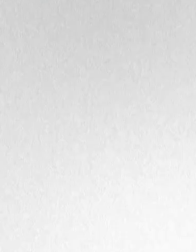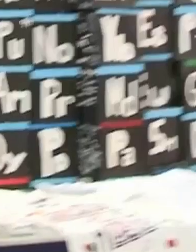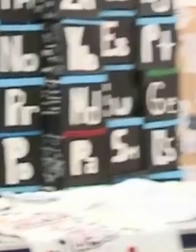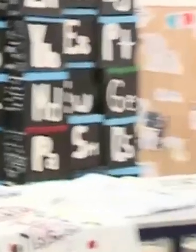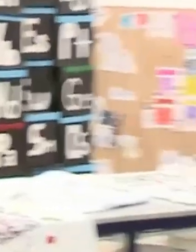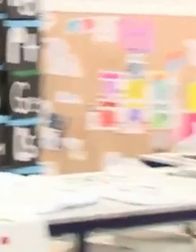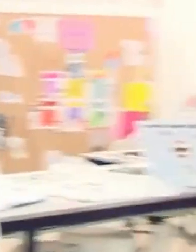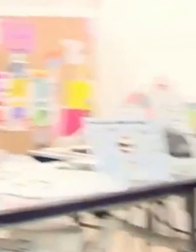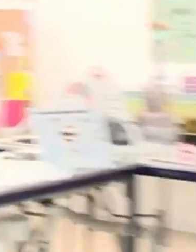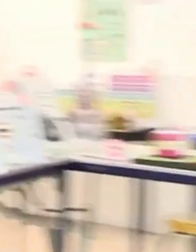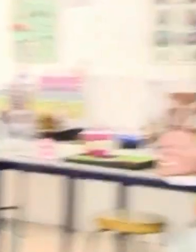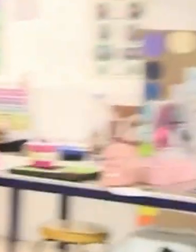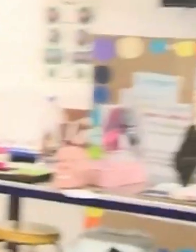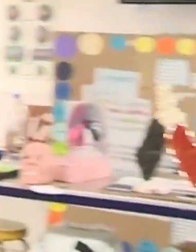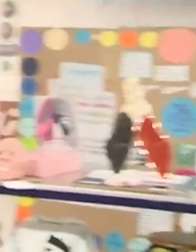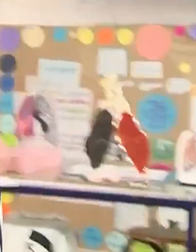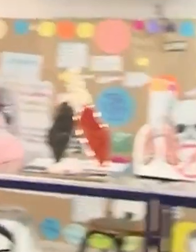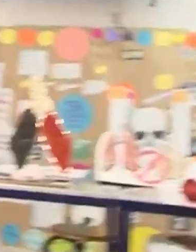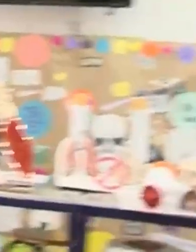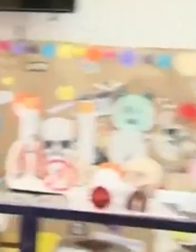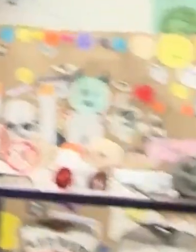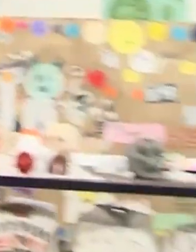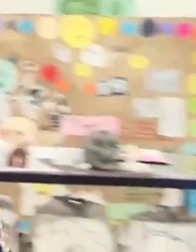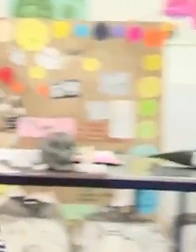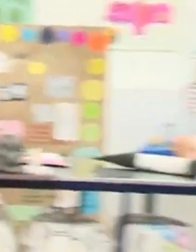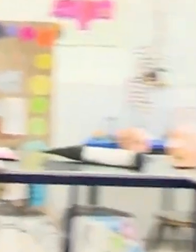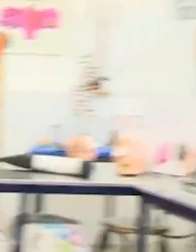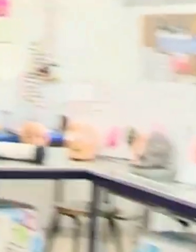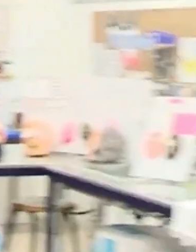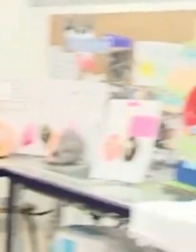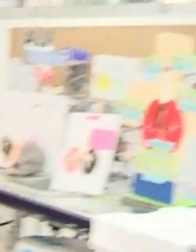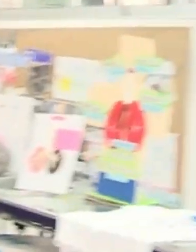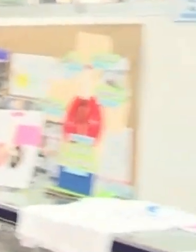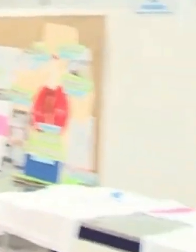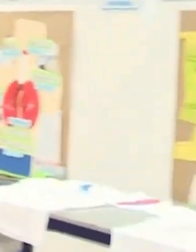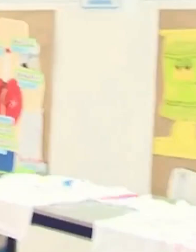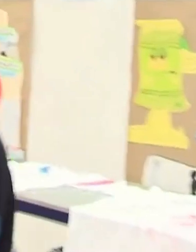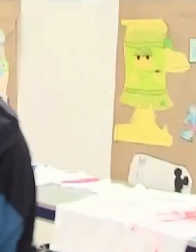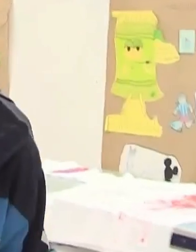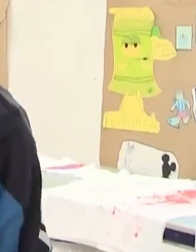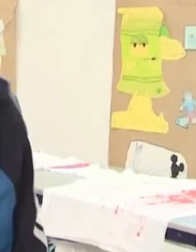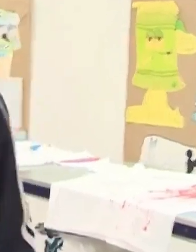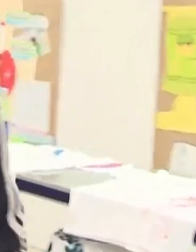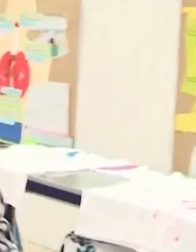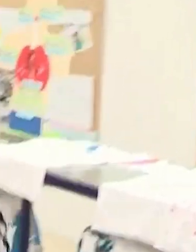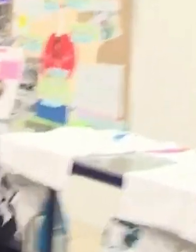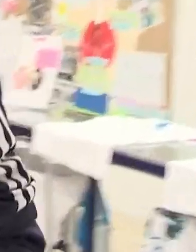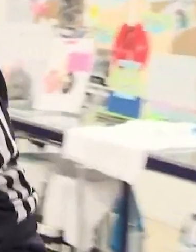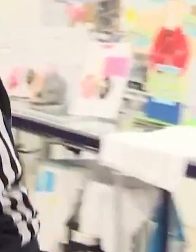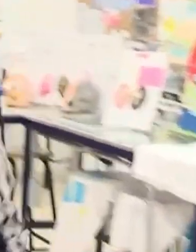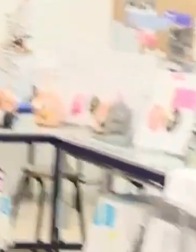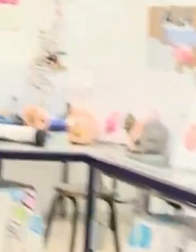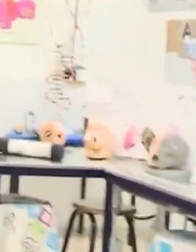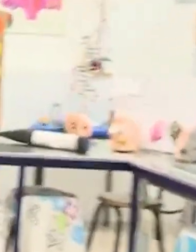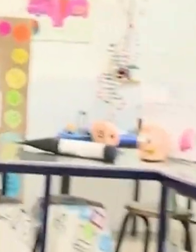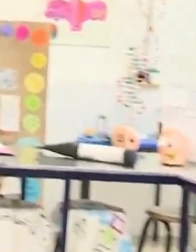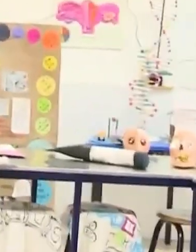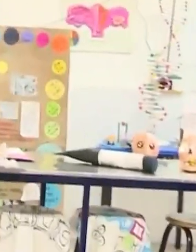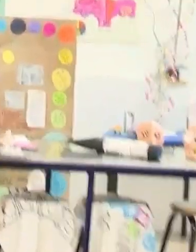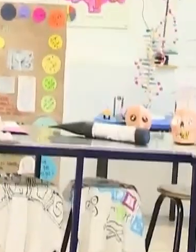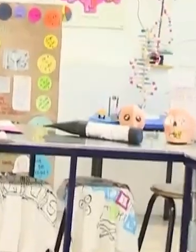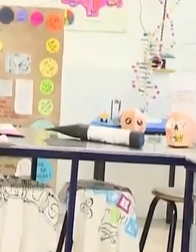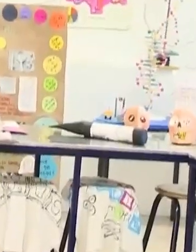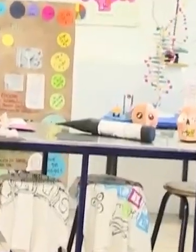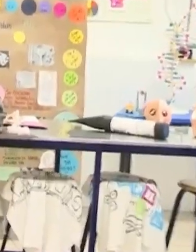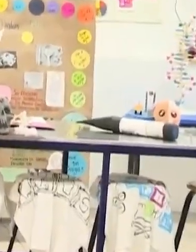de trabajar. Escucha este rap y no pierdas detalle. Hablaré de las drogas, un tema muy importante. Si te drogas, te dañas. No